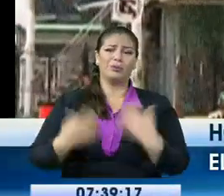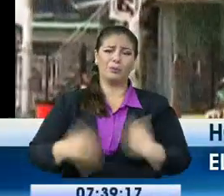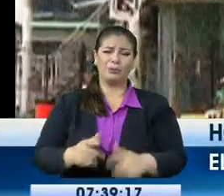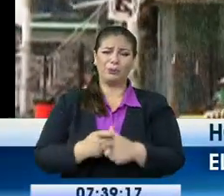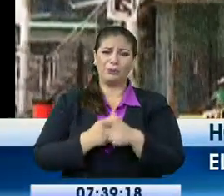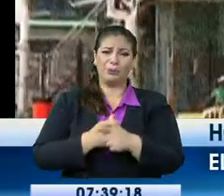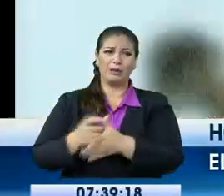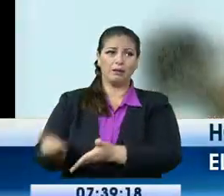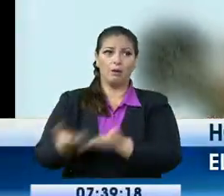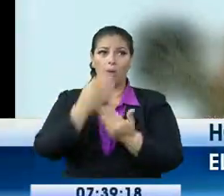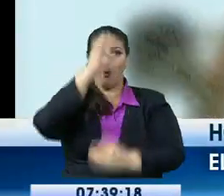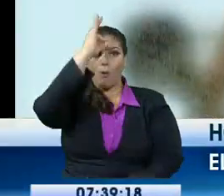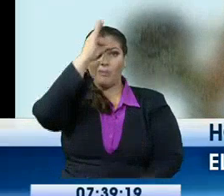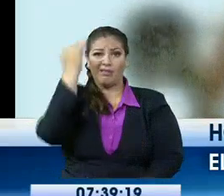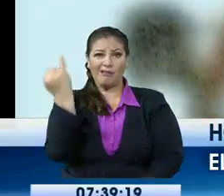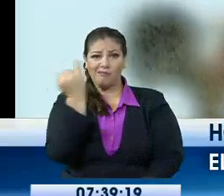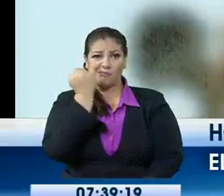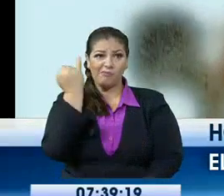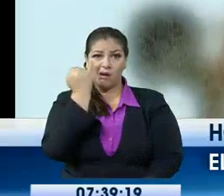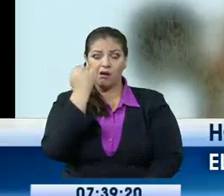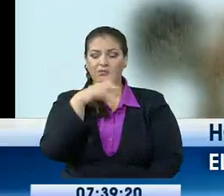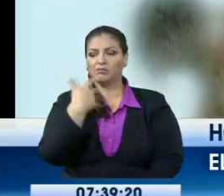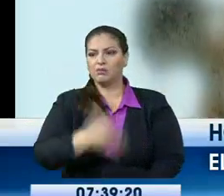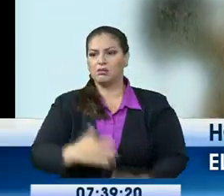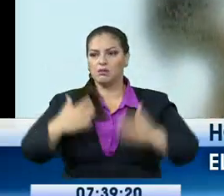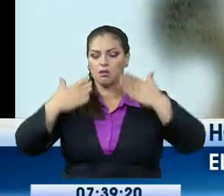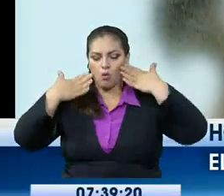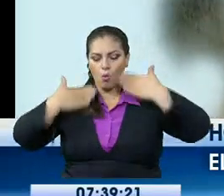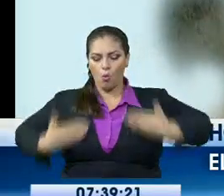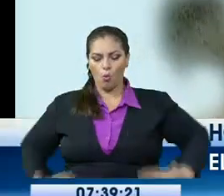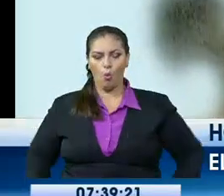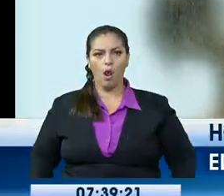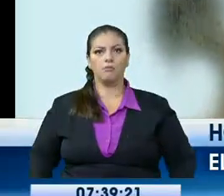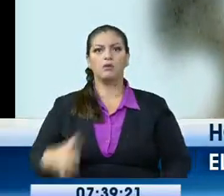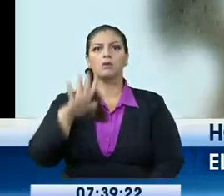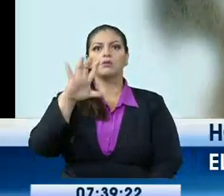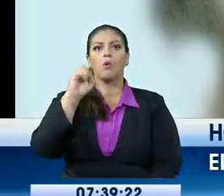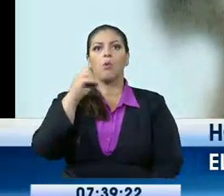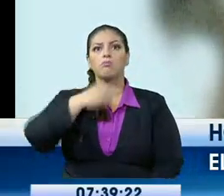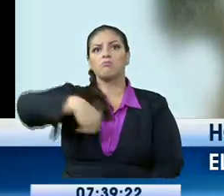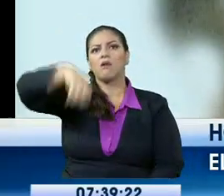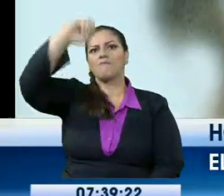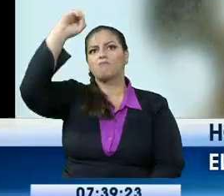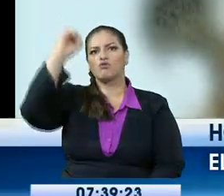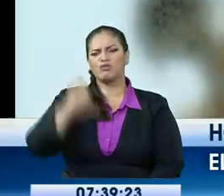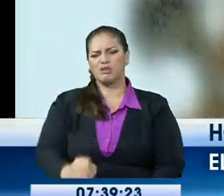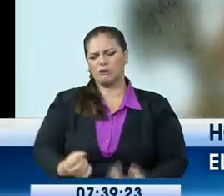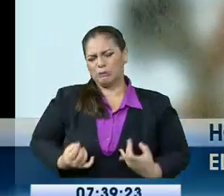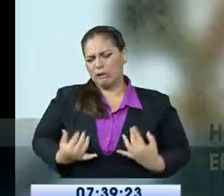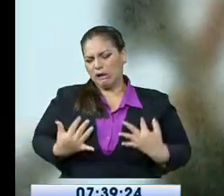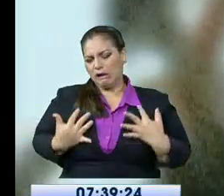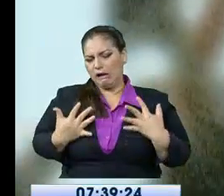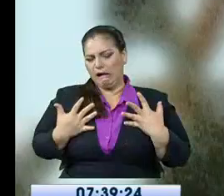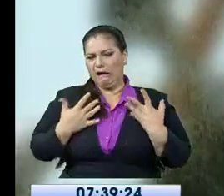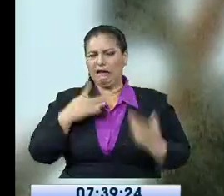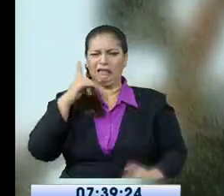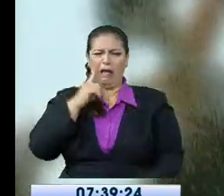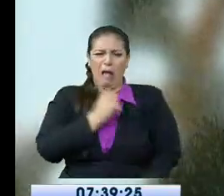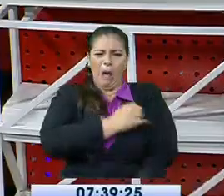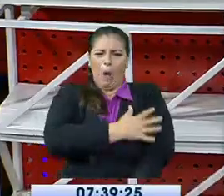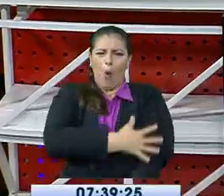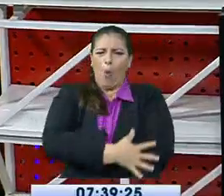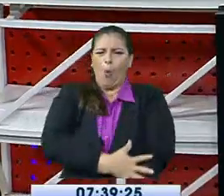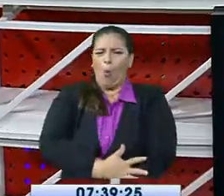Luis Vernaza, con el 50% de su cuerpo con quemaduras de tercer grado, informó Charlie Pisa.